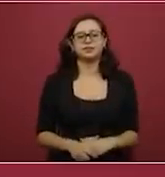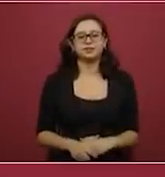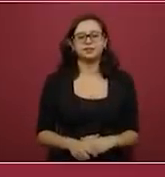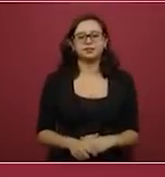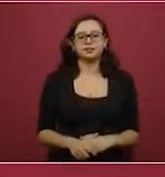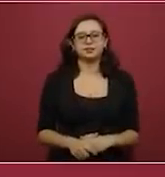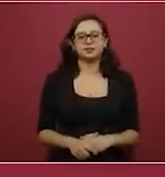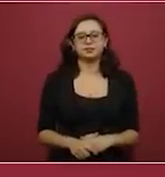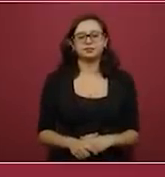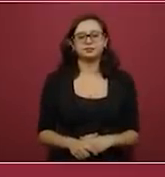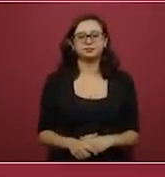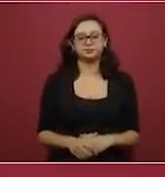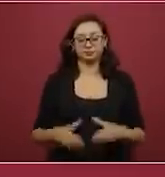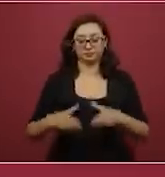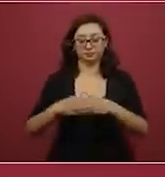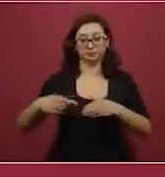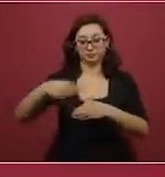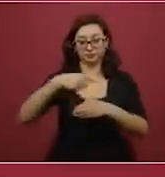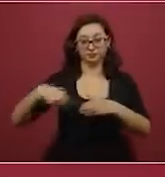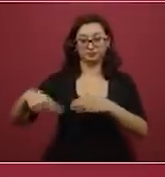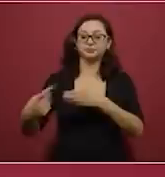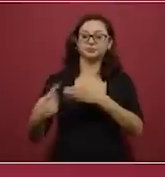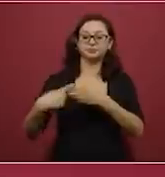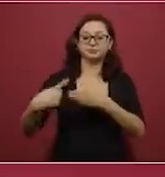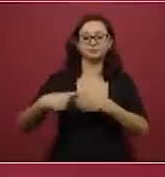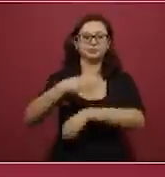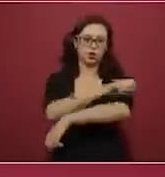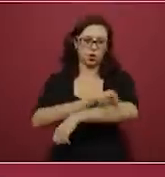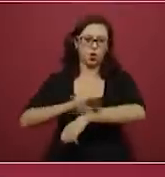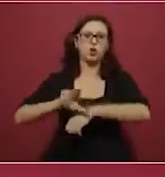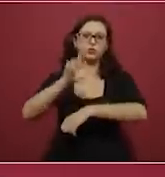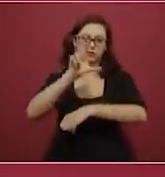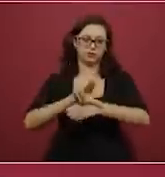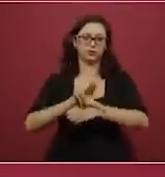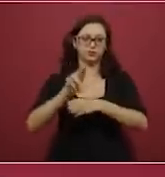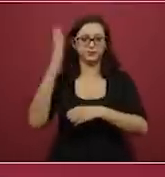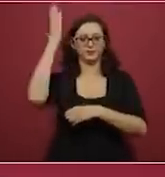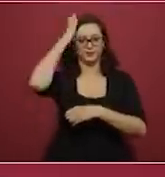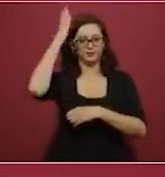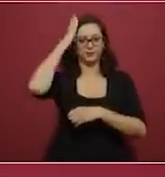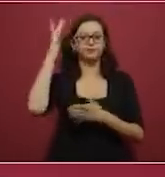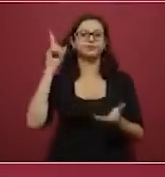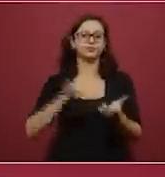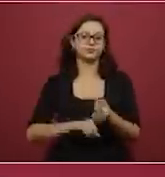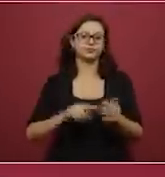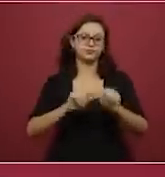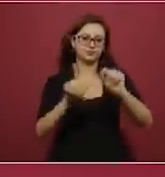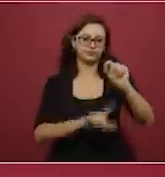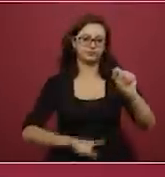a la coordinación de la guardia nacional y